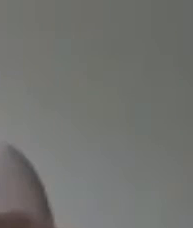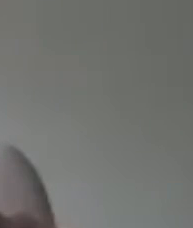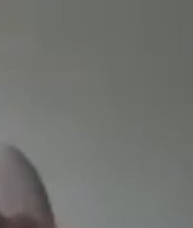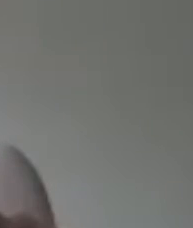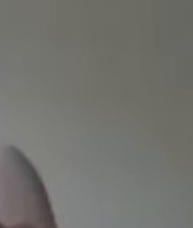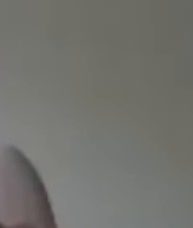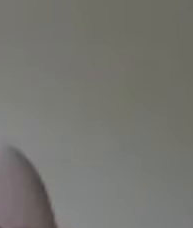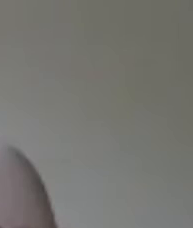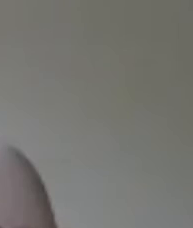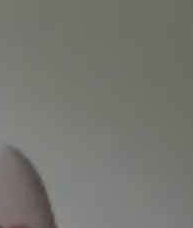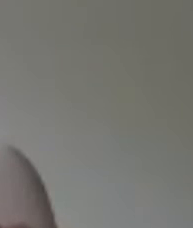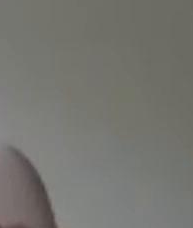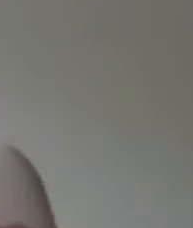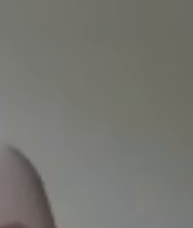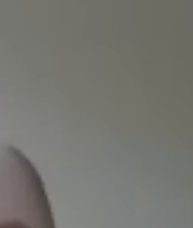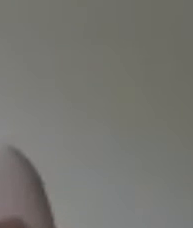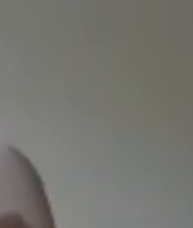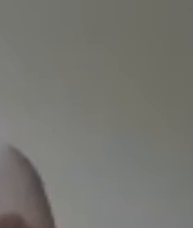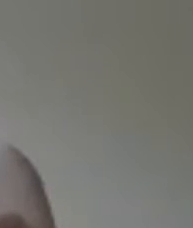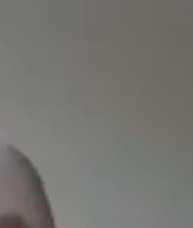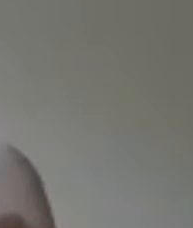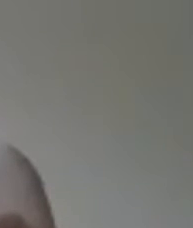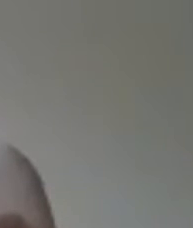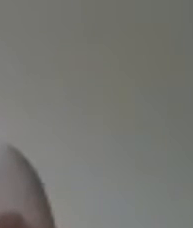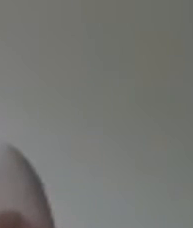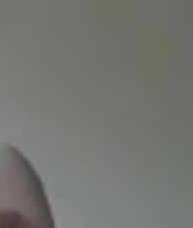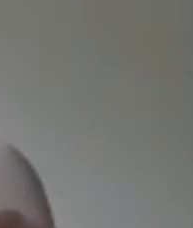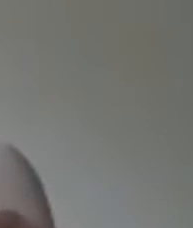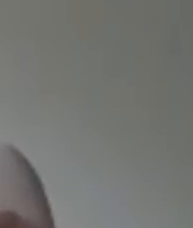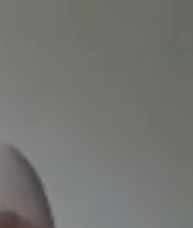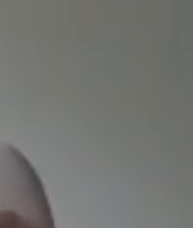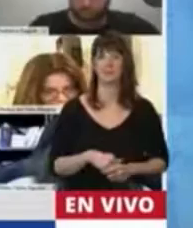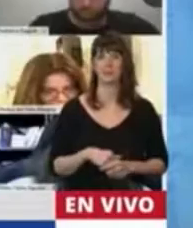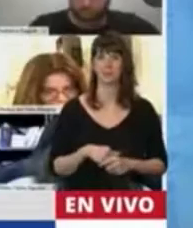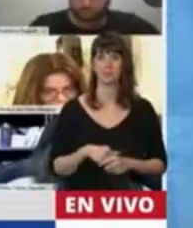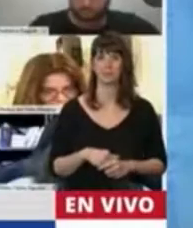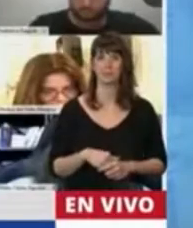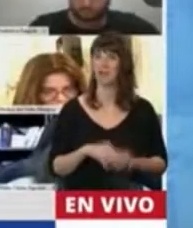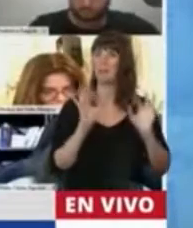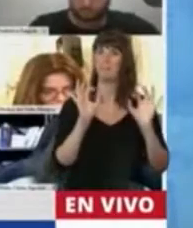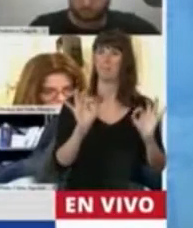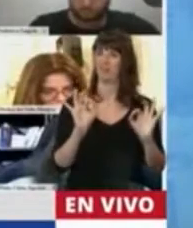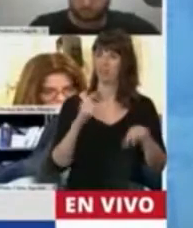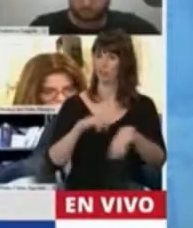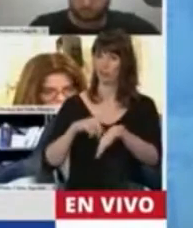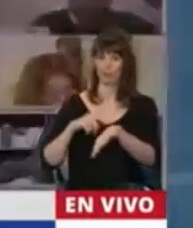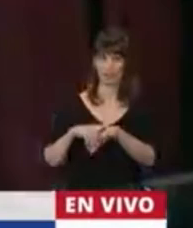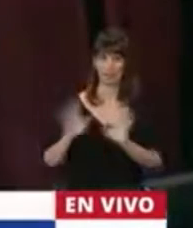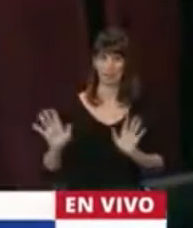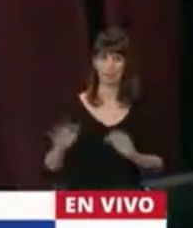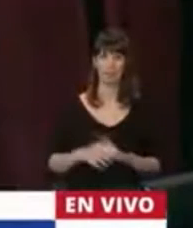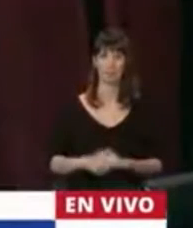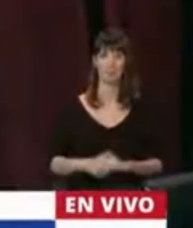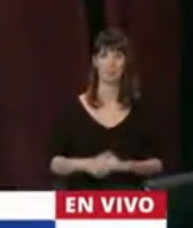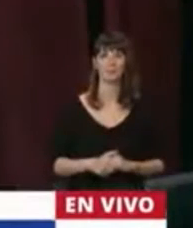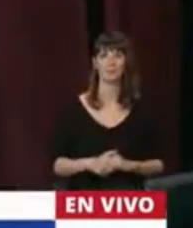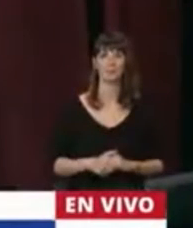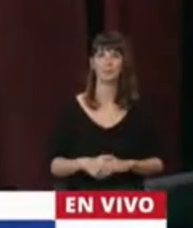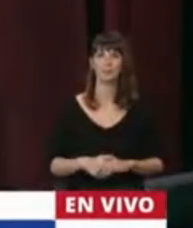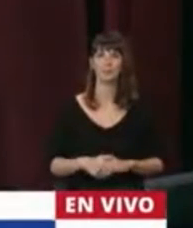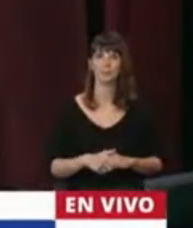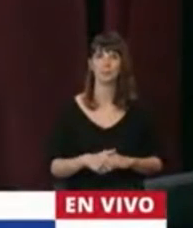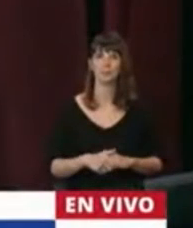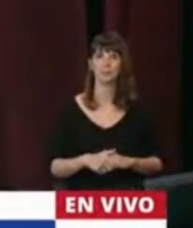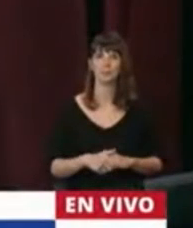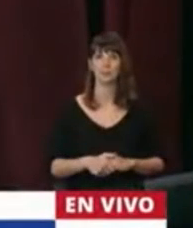sumamente necesario que avancemos. Como también la precariedad en este tema de los equipamientos, que muchas veces